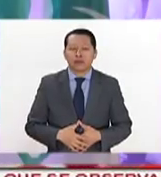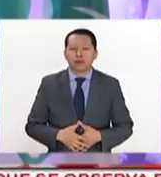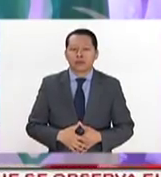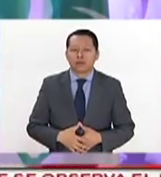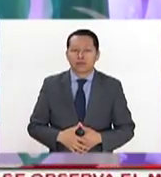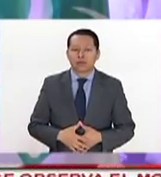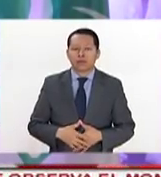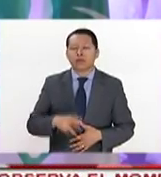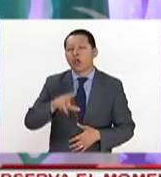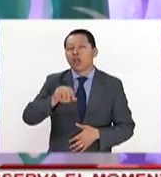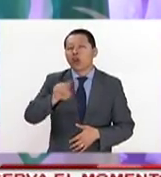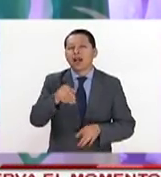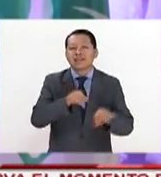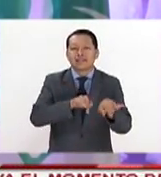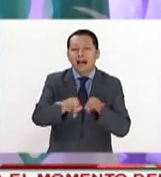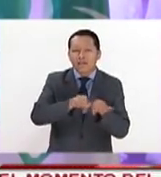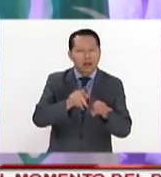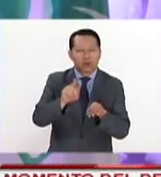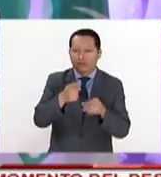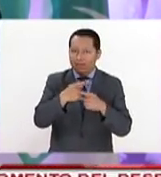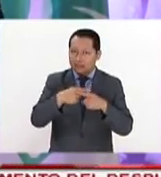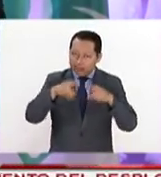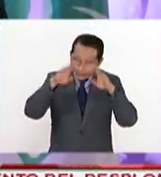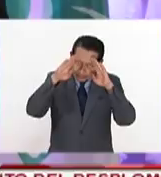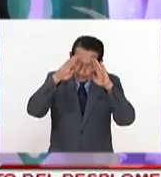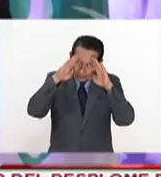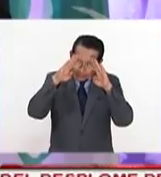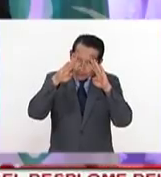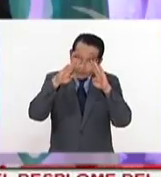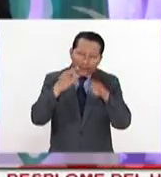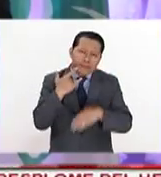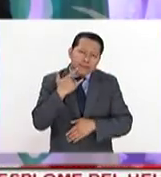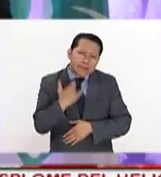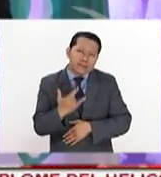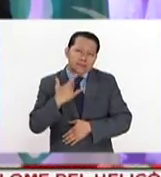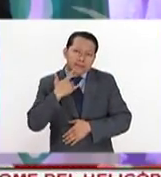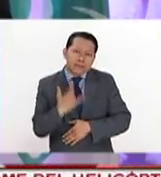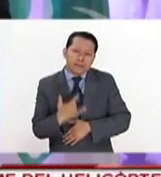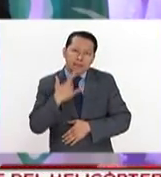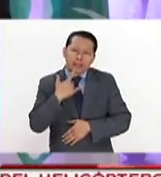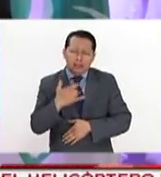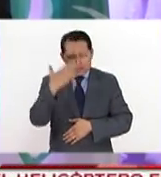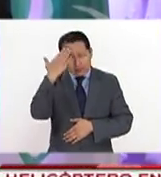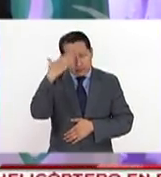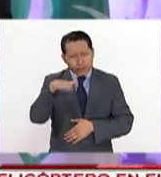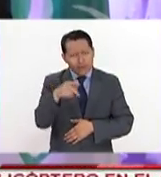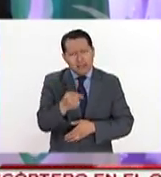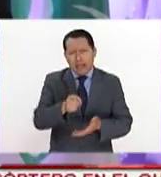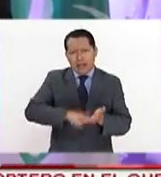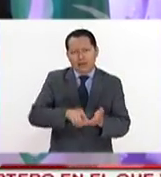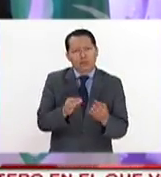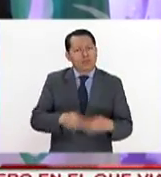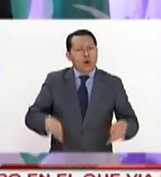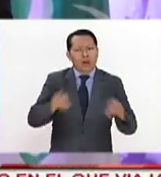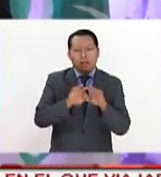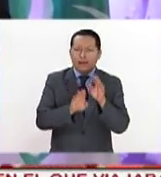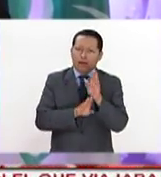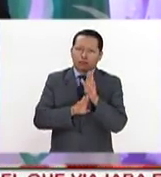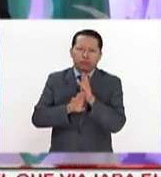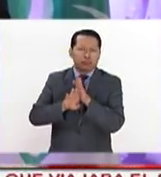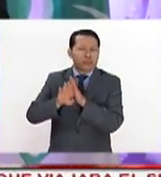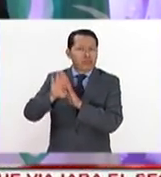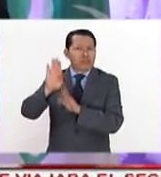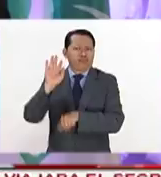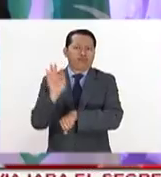No es un empleo, es una vocación, que saben que son la columna vertebral del desarrollo de nuestro